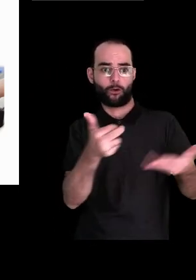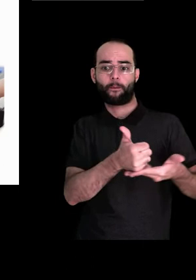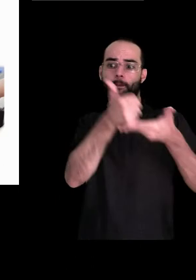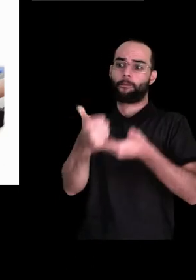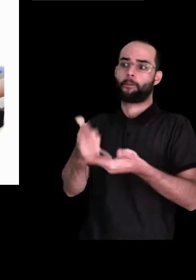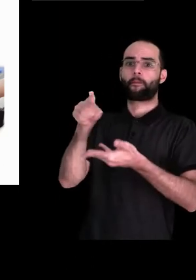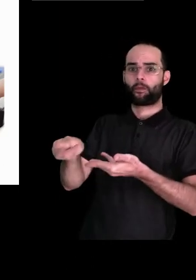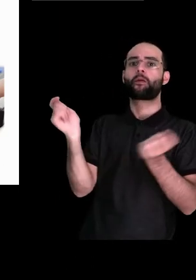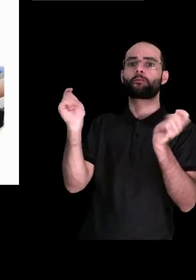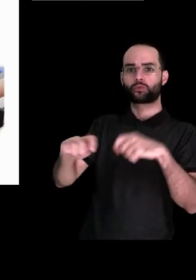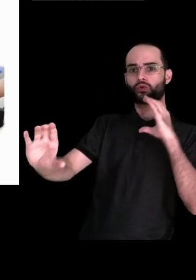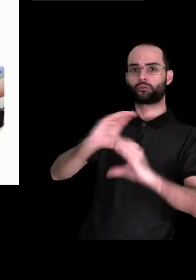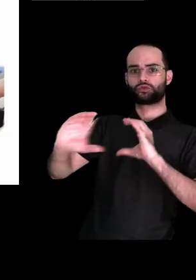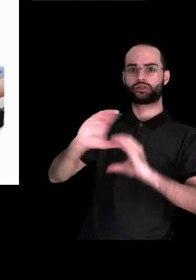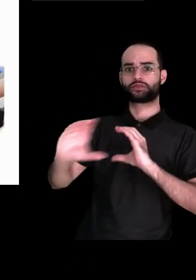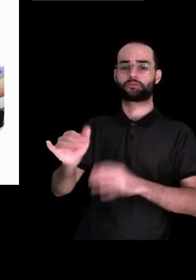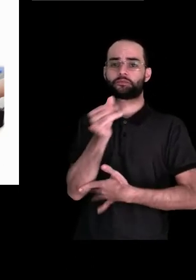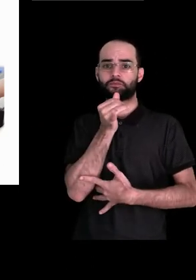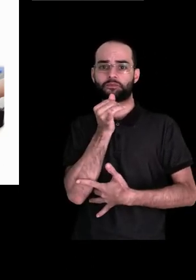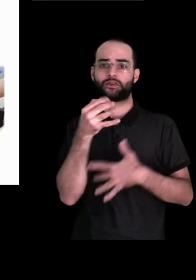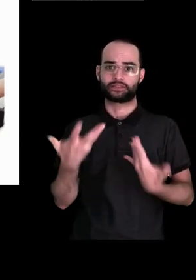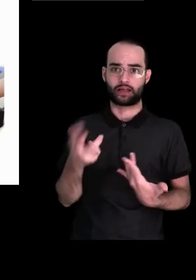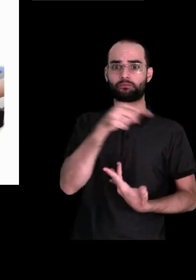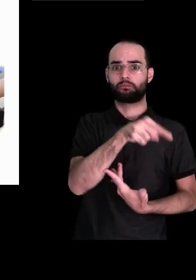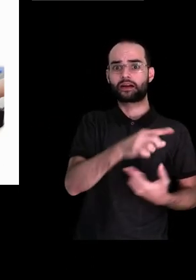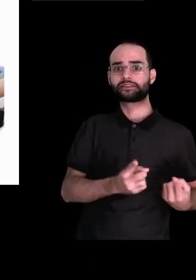la izquierda una fotografía de una lupa electrónica.